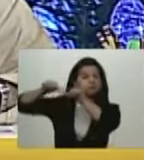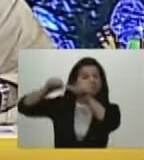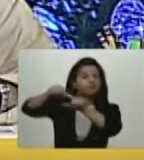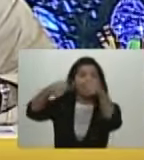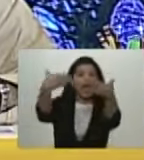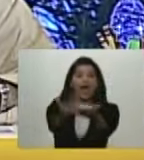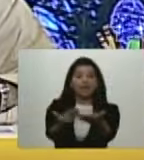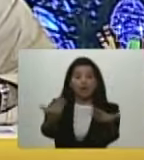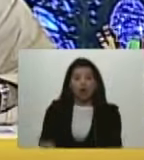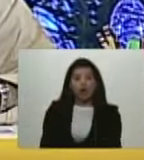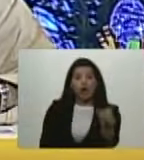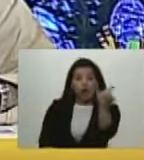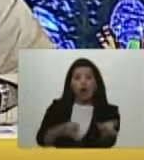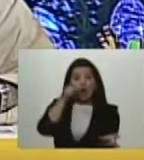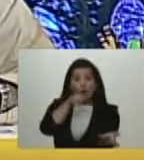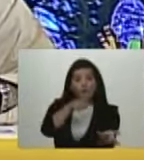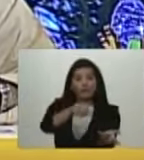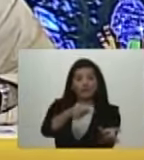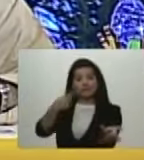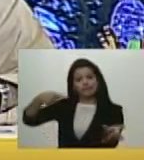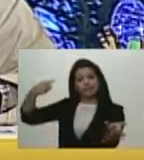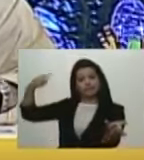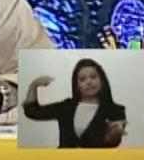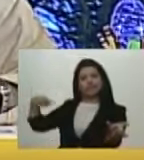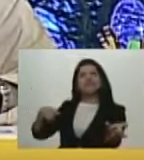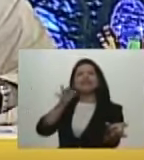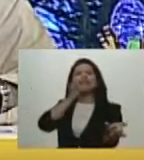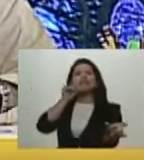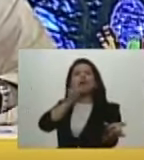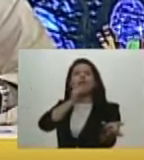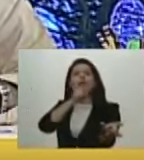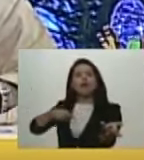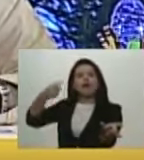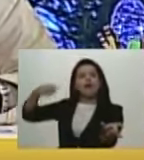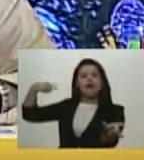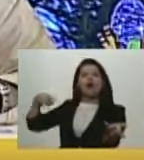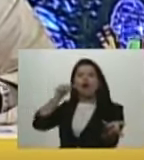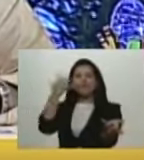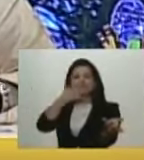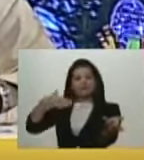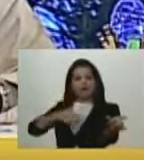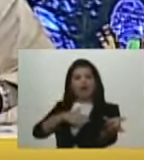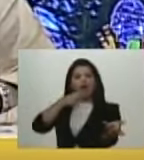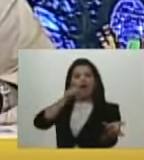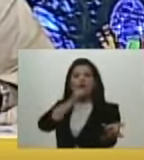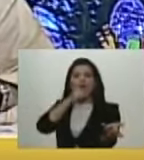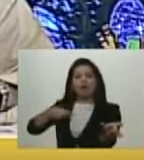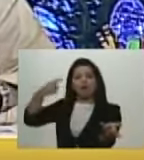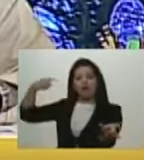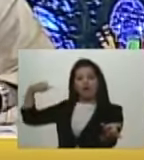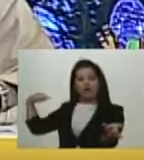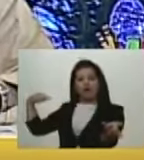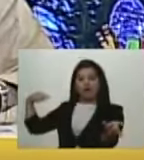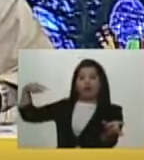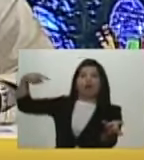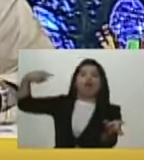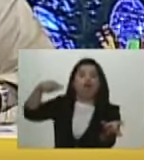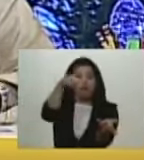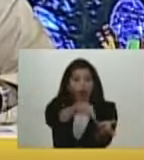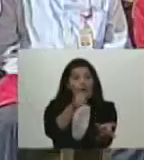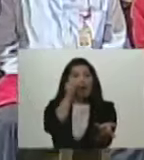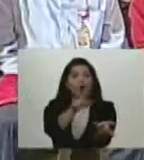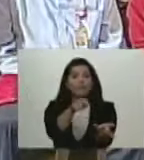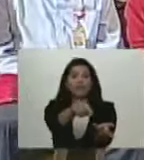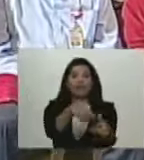de nuestro general libertador Rafael Urdaneta, de la espada de la victoria además, se convirtió en manos de